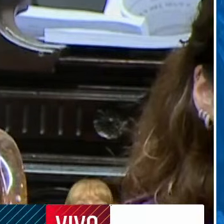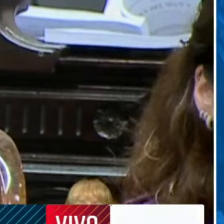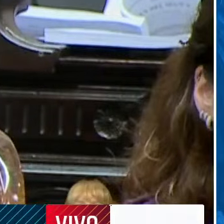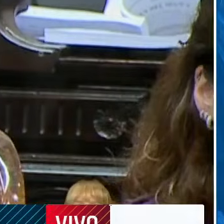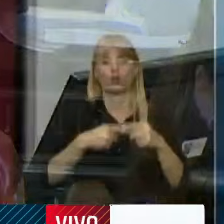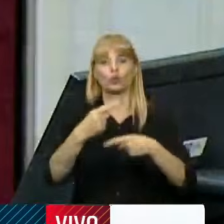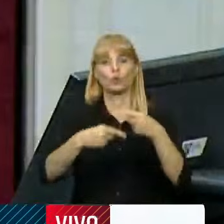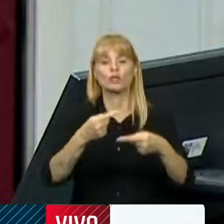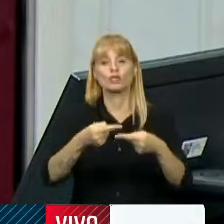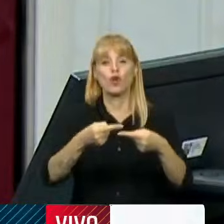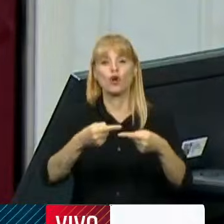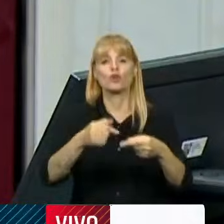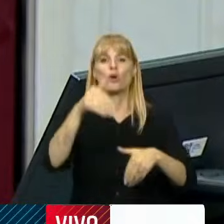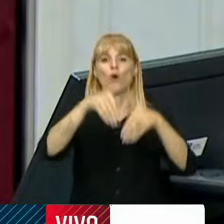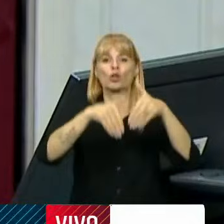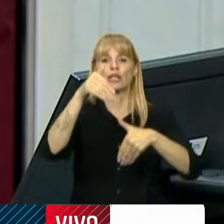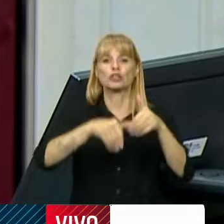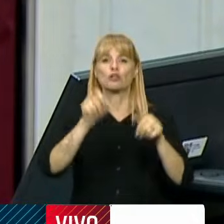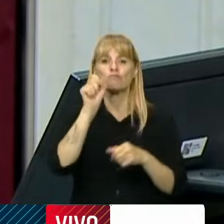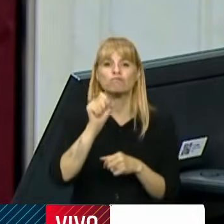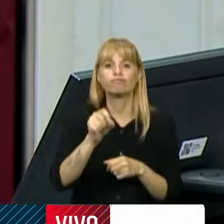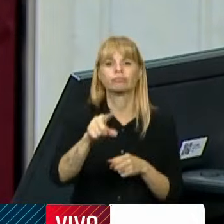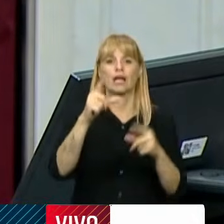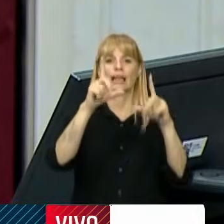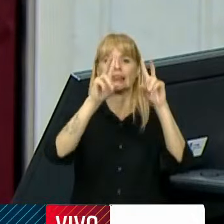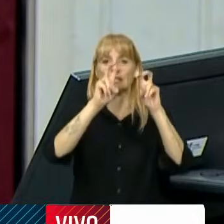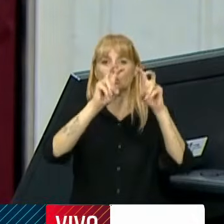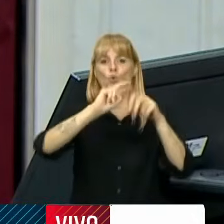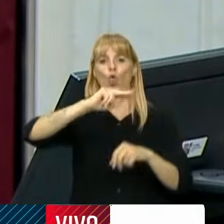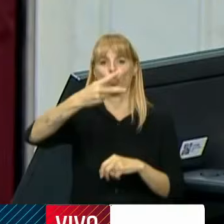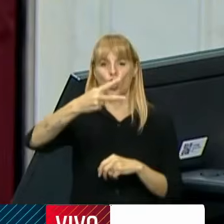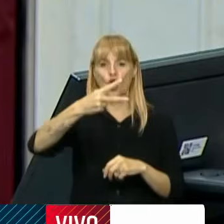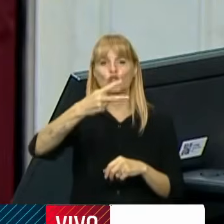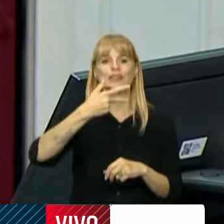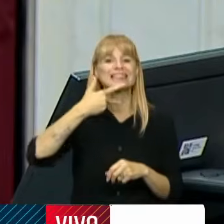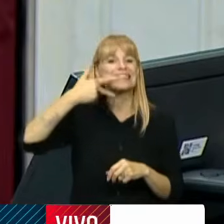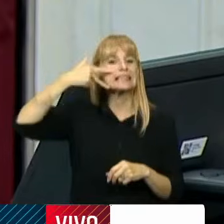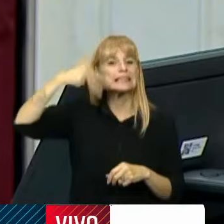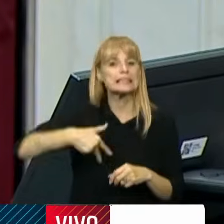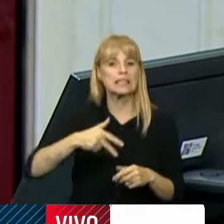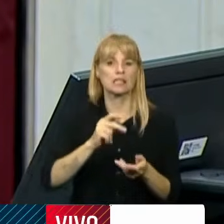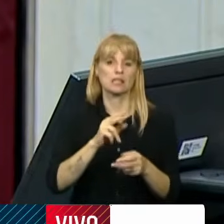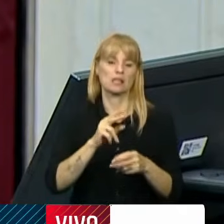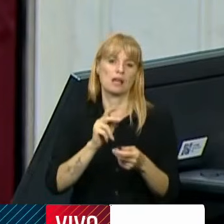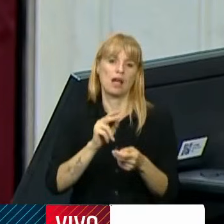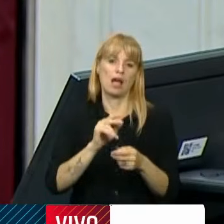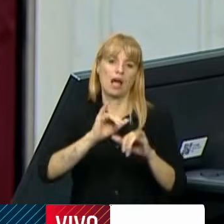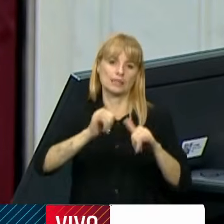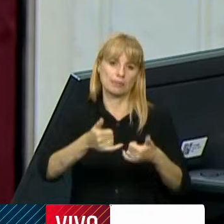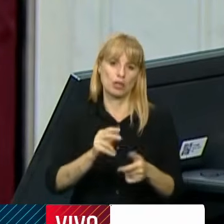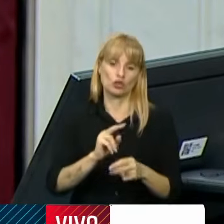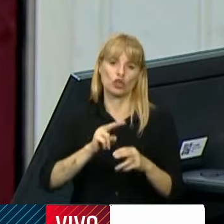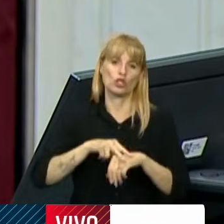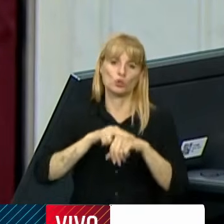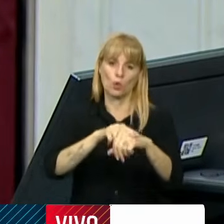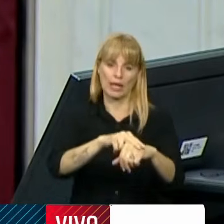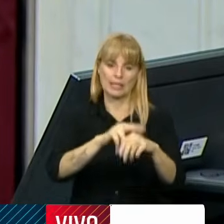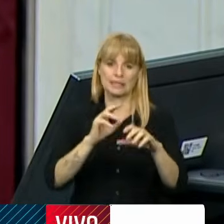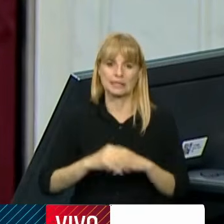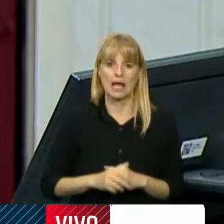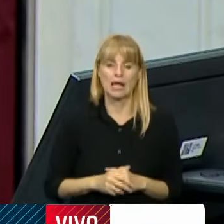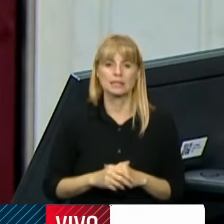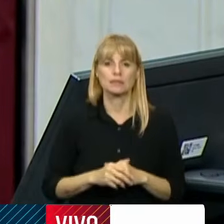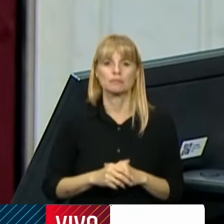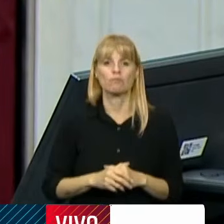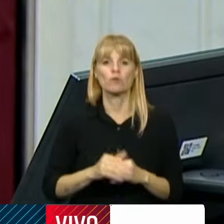Se pasa a votar en particular el título 2 sin ningún tipo de las sugerencias expresadas por los diputados propinantes.